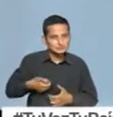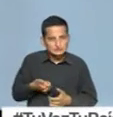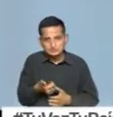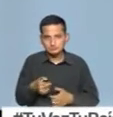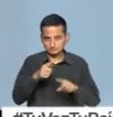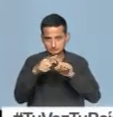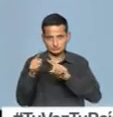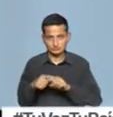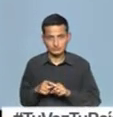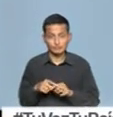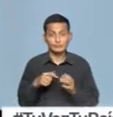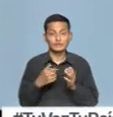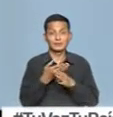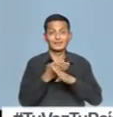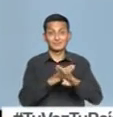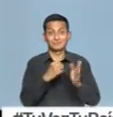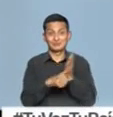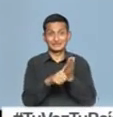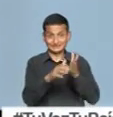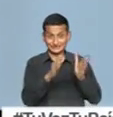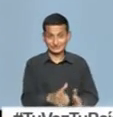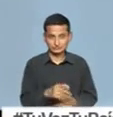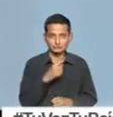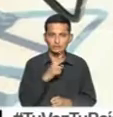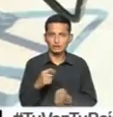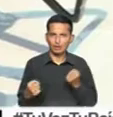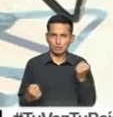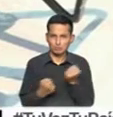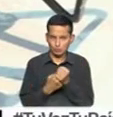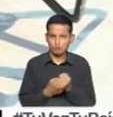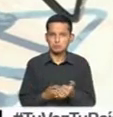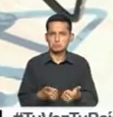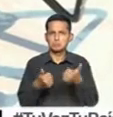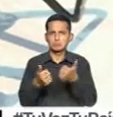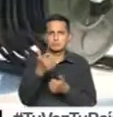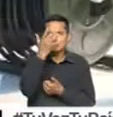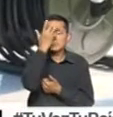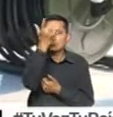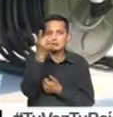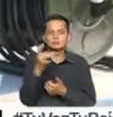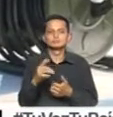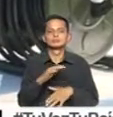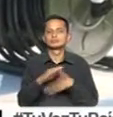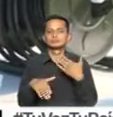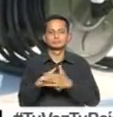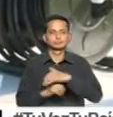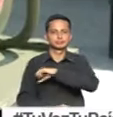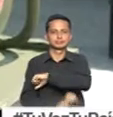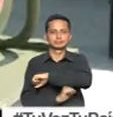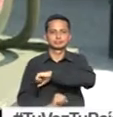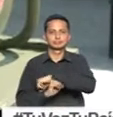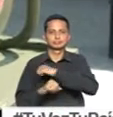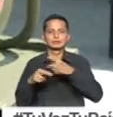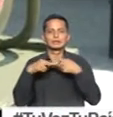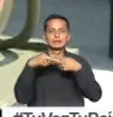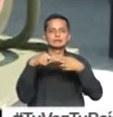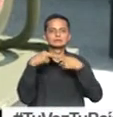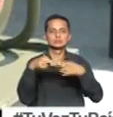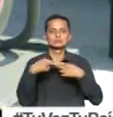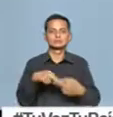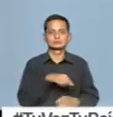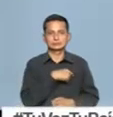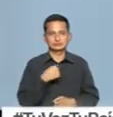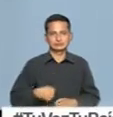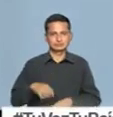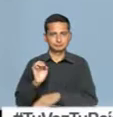de Defensa, Ricardo Patiño, destacó que dicha cooperación responde al resultado del fortalecimiento de las relaciones